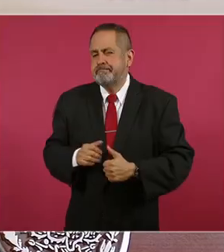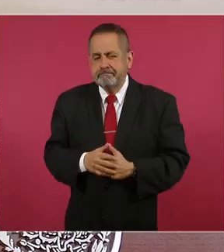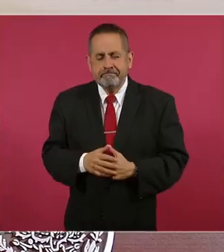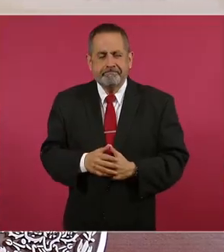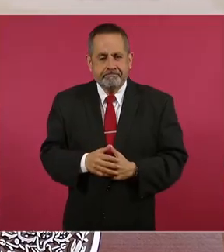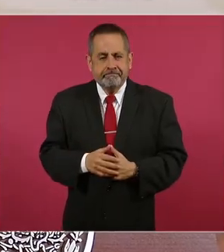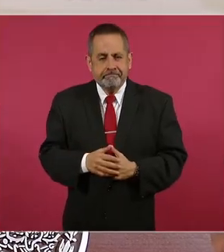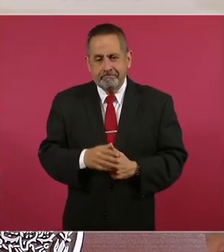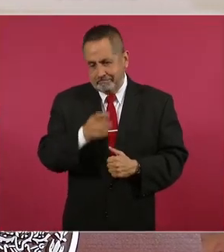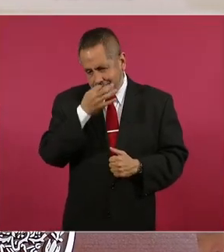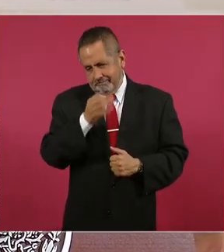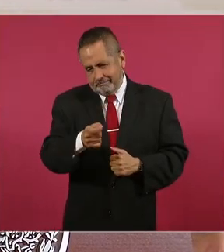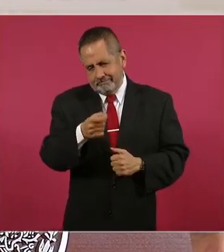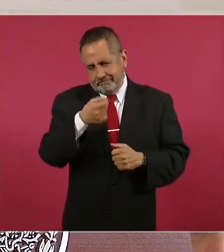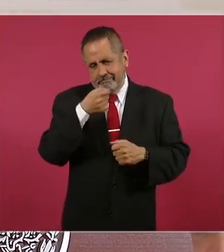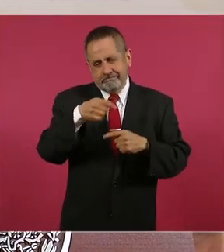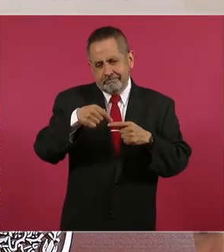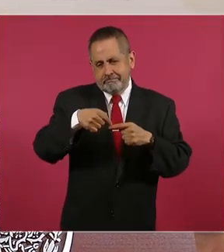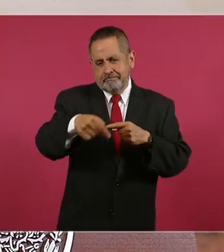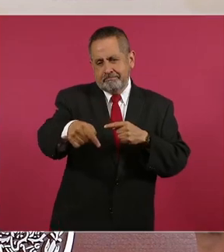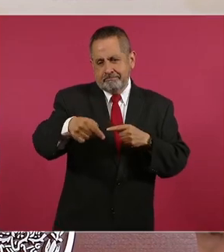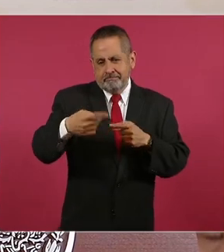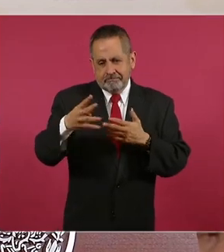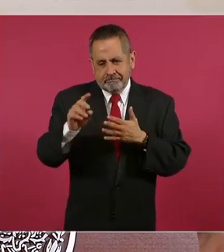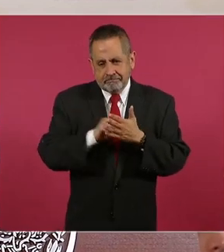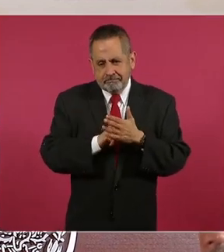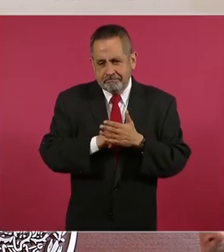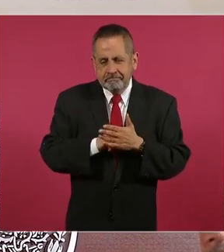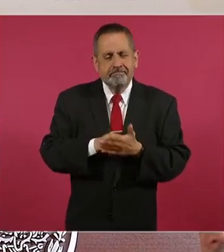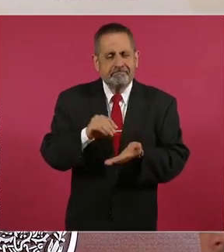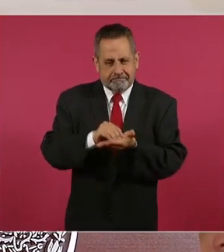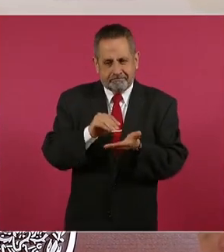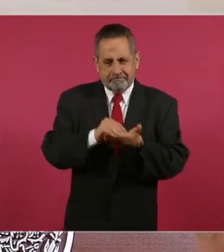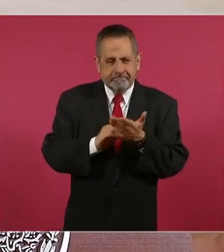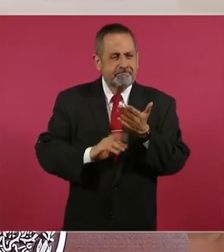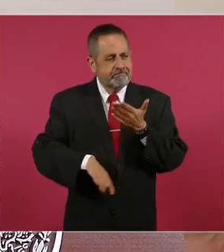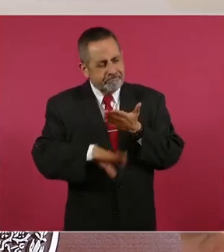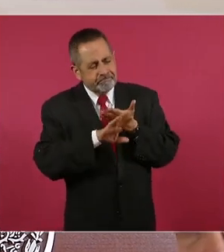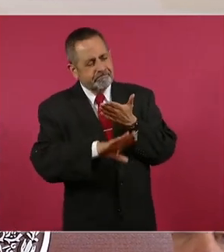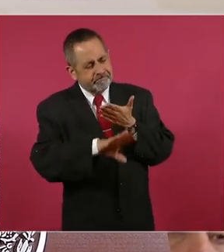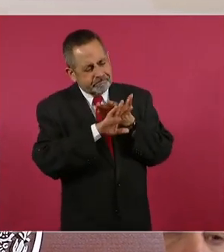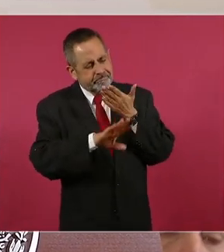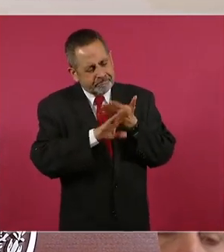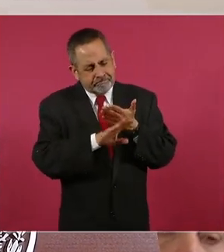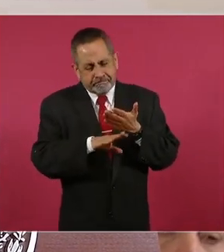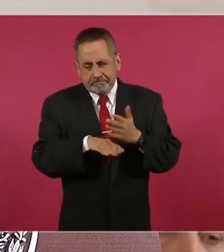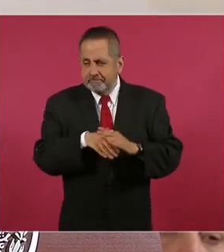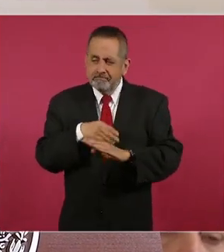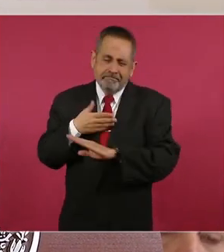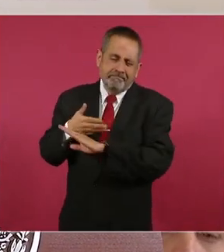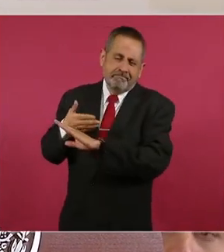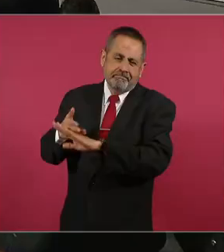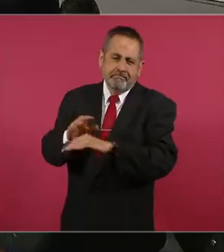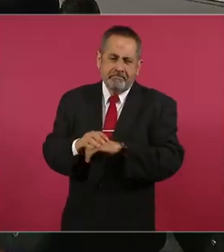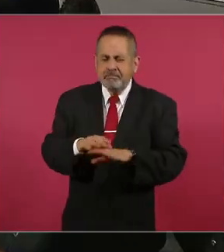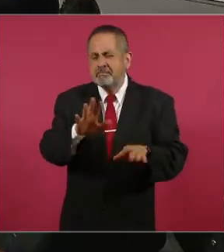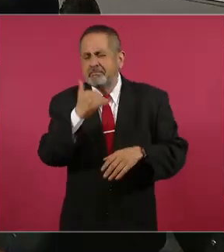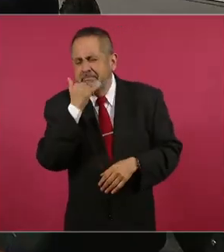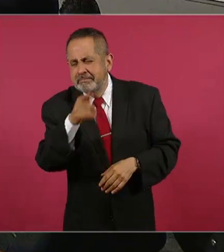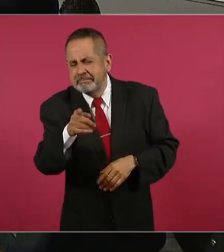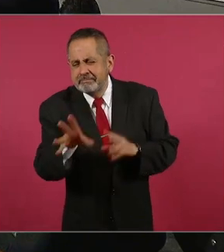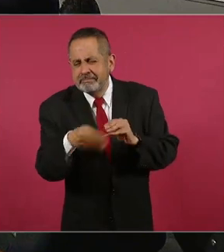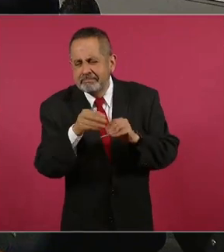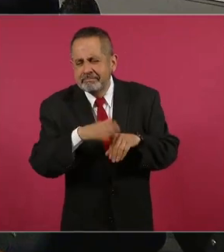en estos tiempos, ¿sí?, y nada más advertirlo. ¿Pero qué ibas a decir?